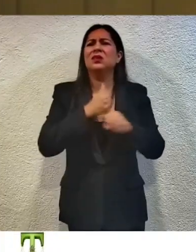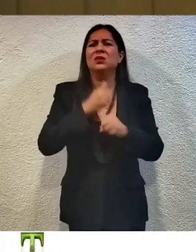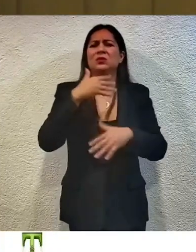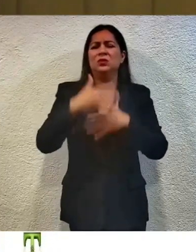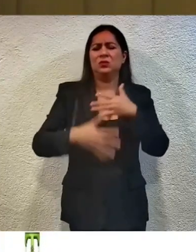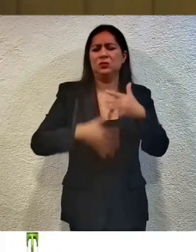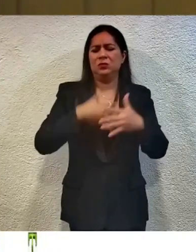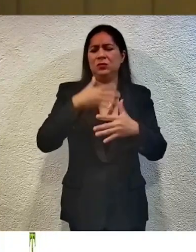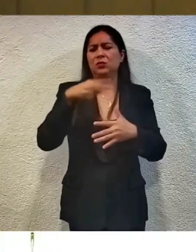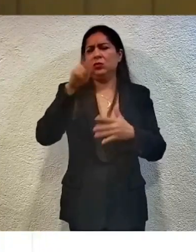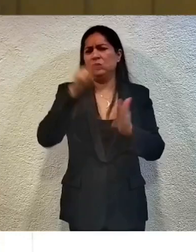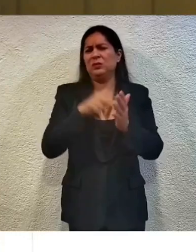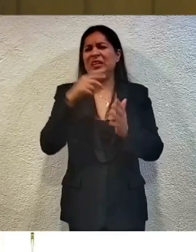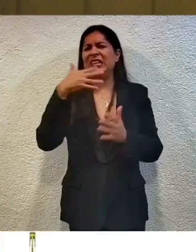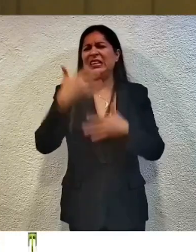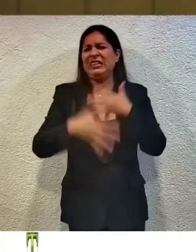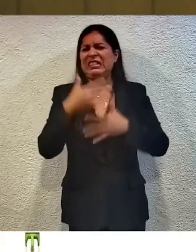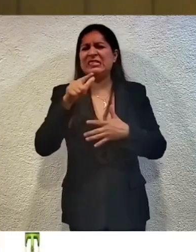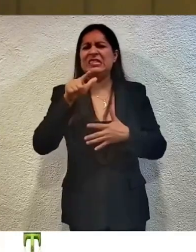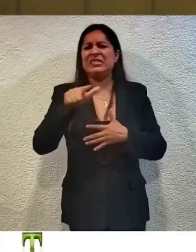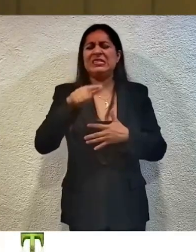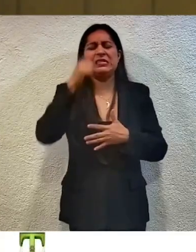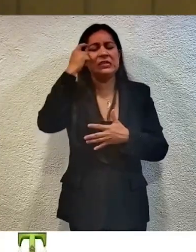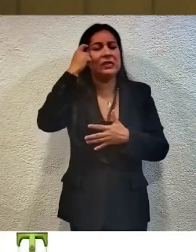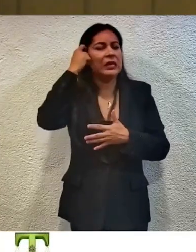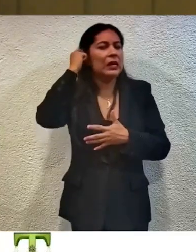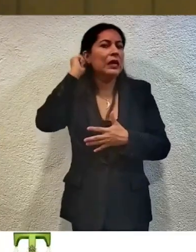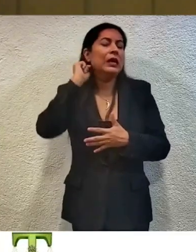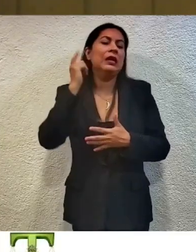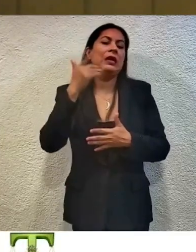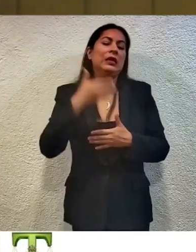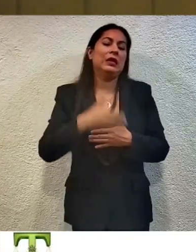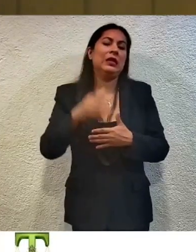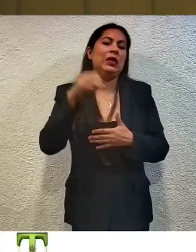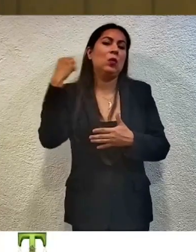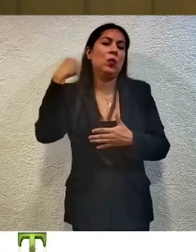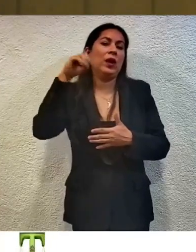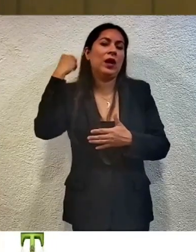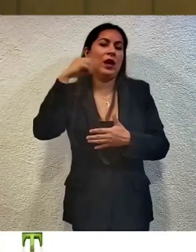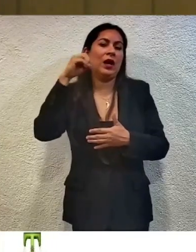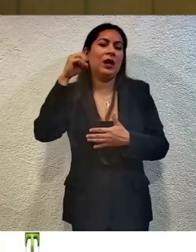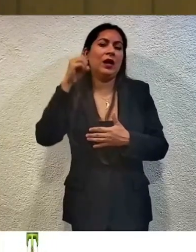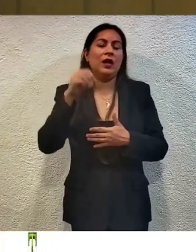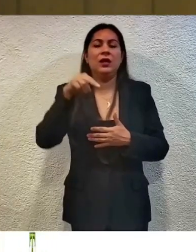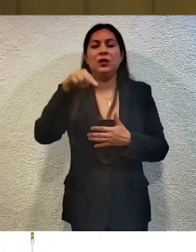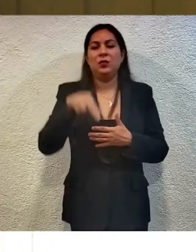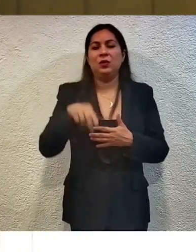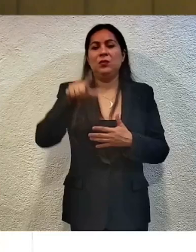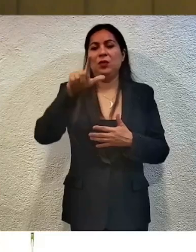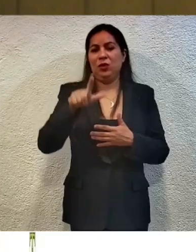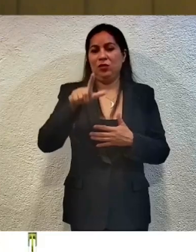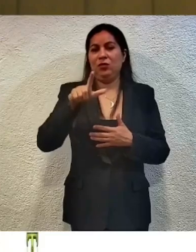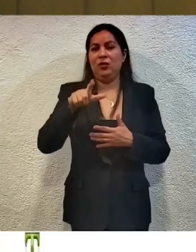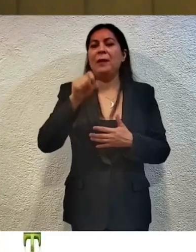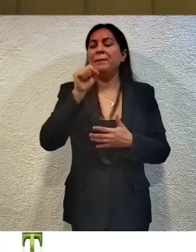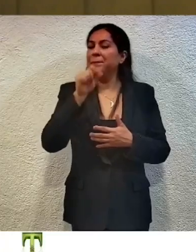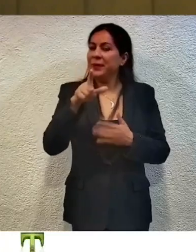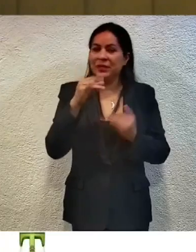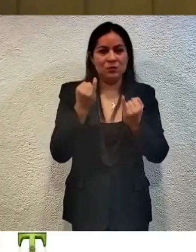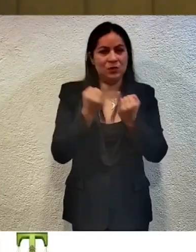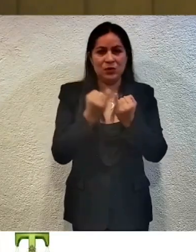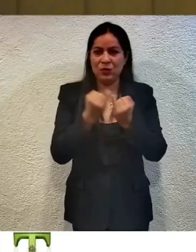y 2017 relativas a la legislación de Oaxaca y de Nuevo León, y también